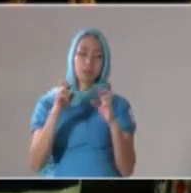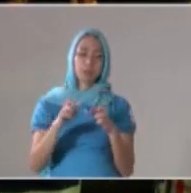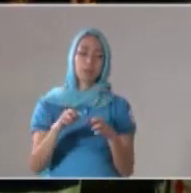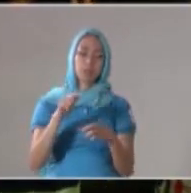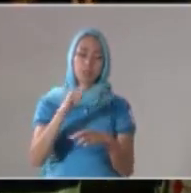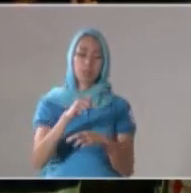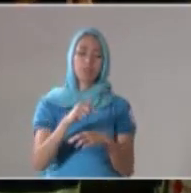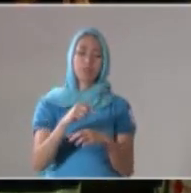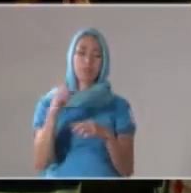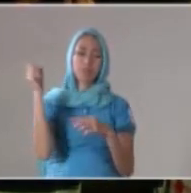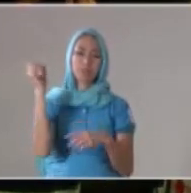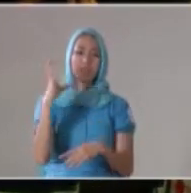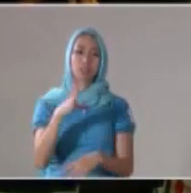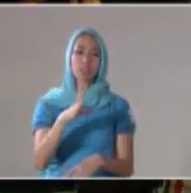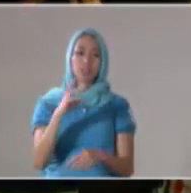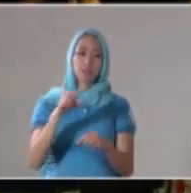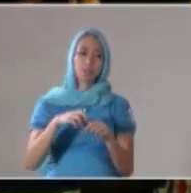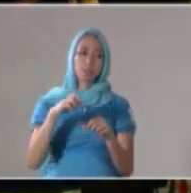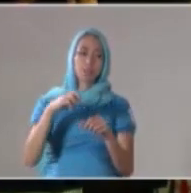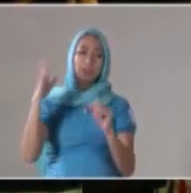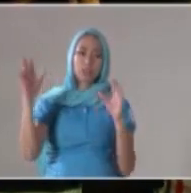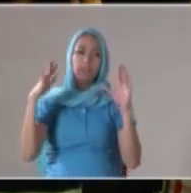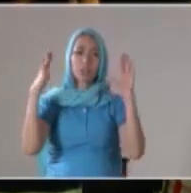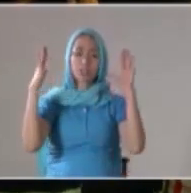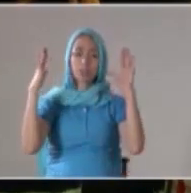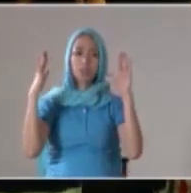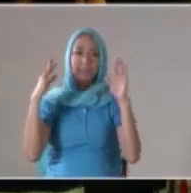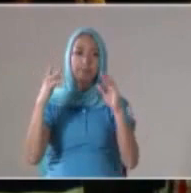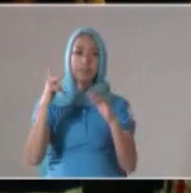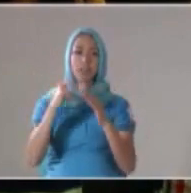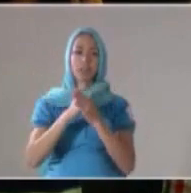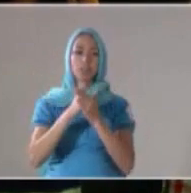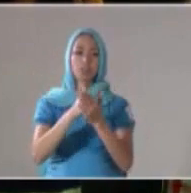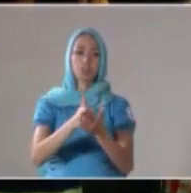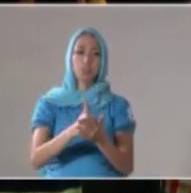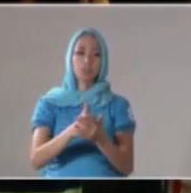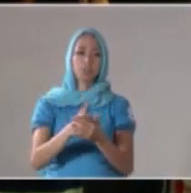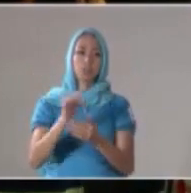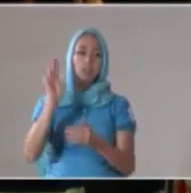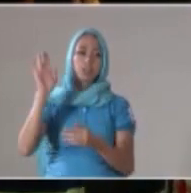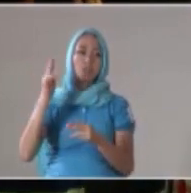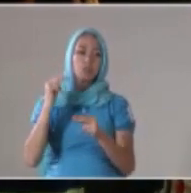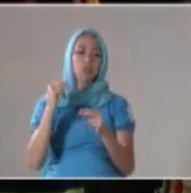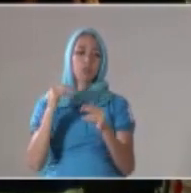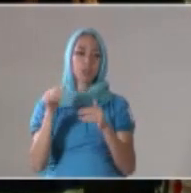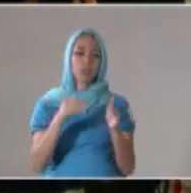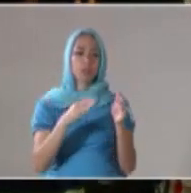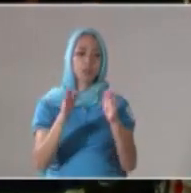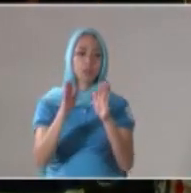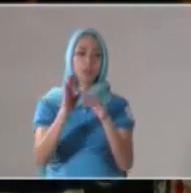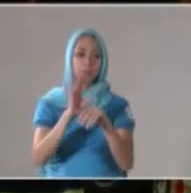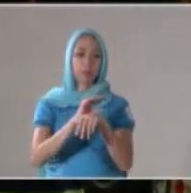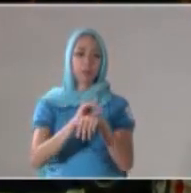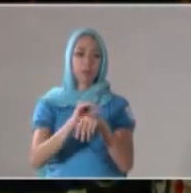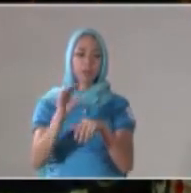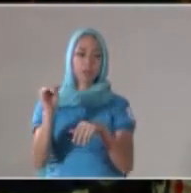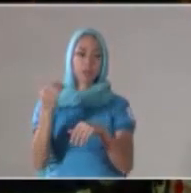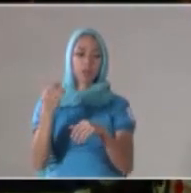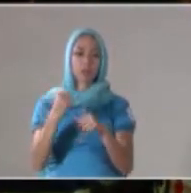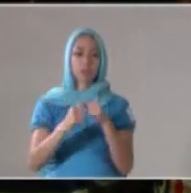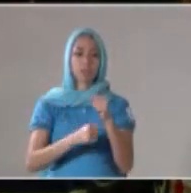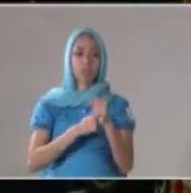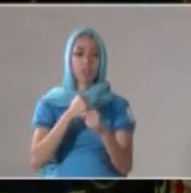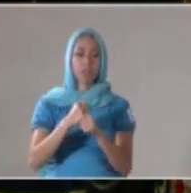Bendíceles tú, Señor, prospérales grandemente, Señor, y auxíliales en su camino, Padre. Permite que los años venideros